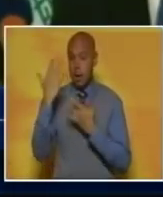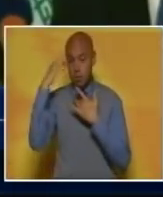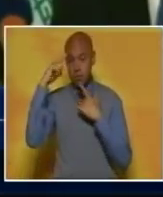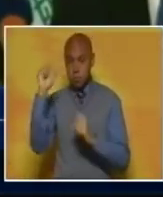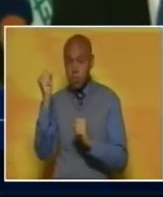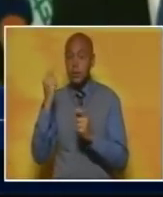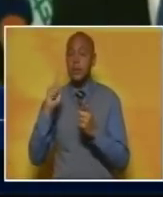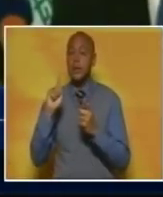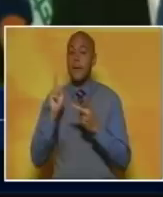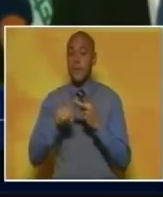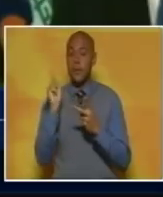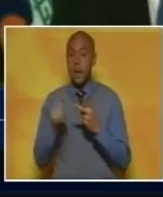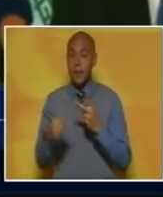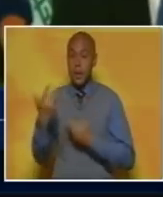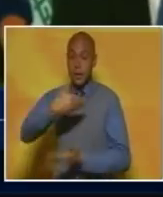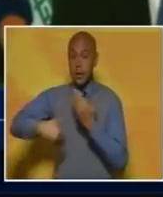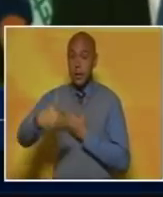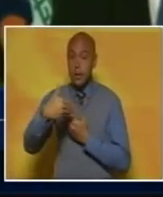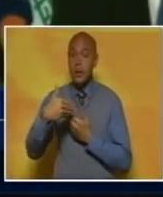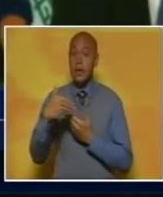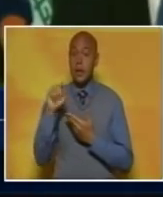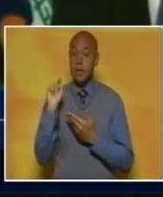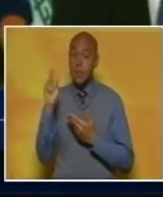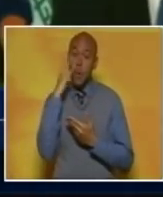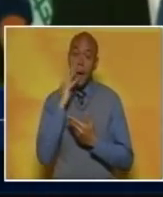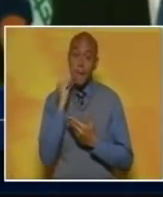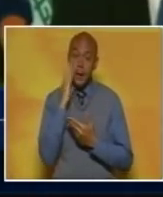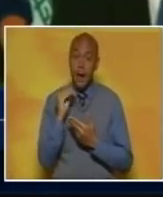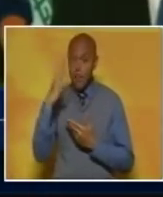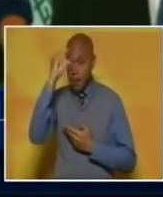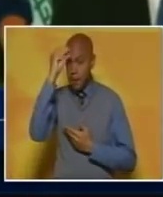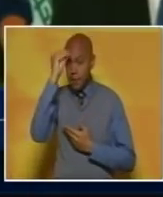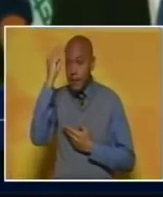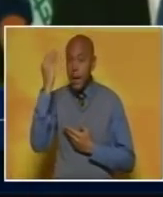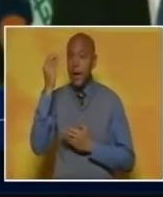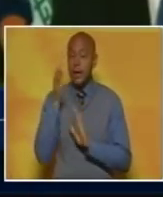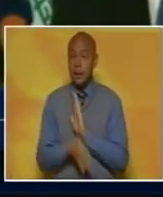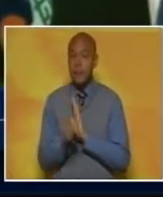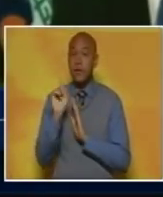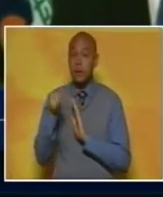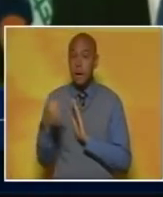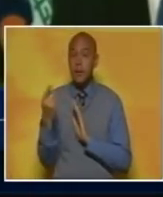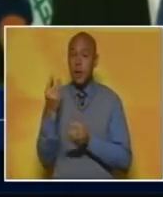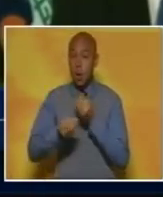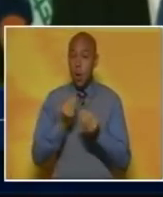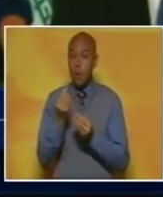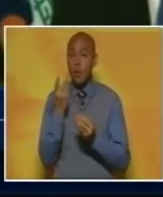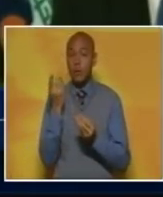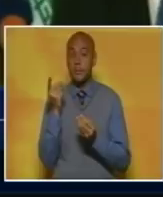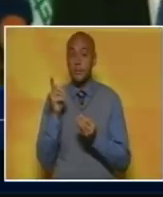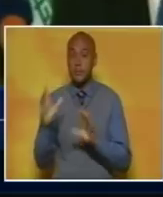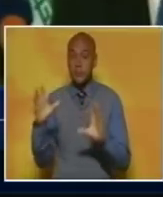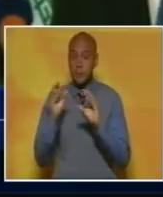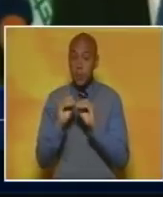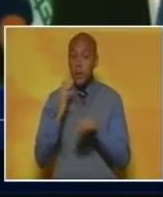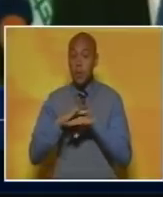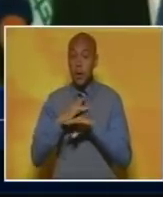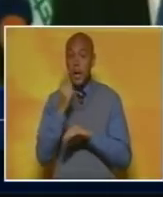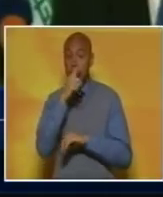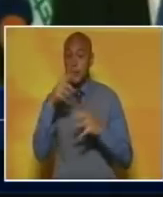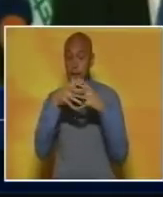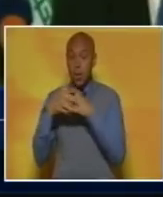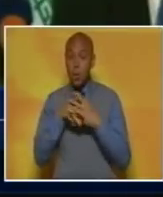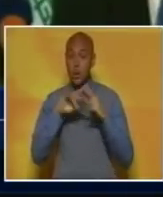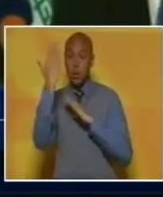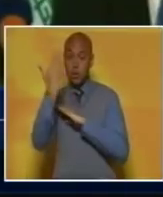seguimos intercambiando procesos de aprendizaje, válvulas para burlar el bloqueo, las